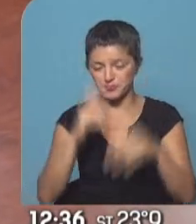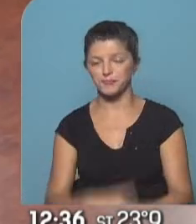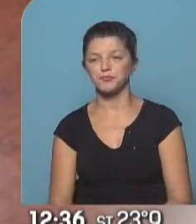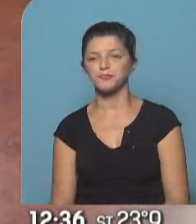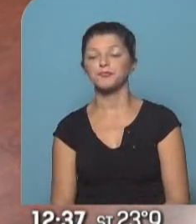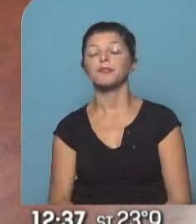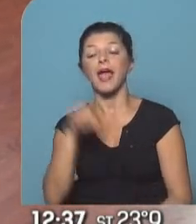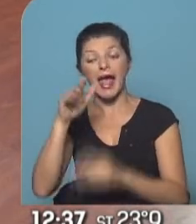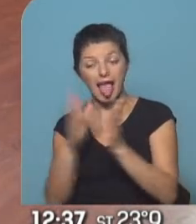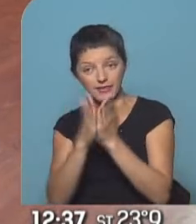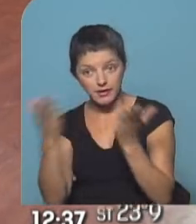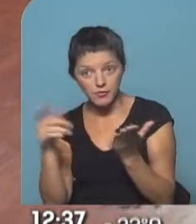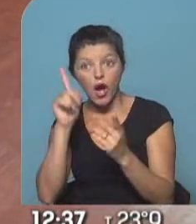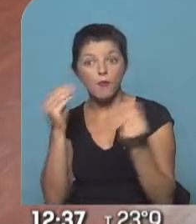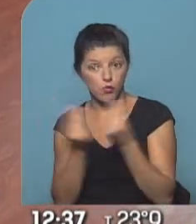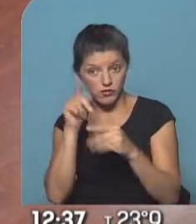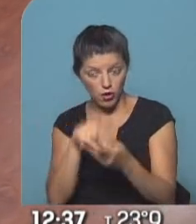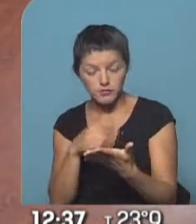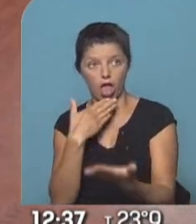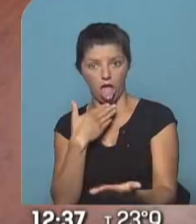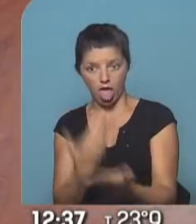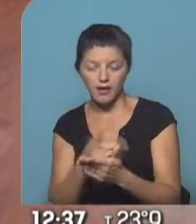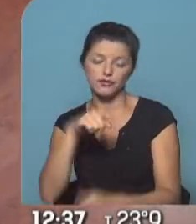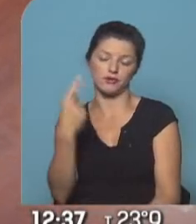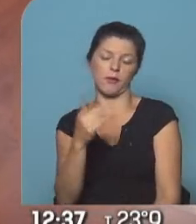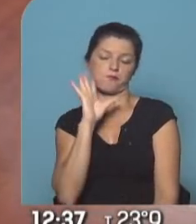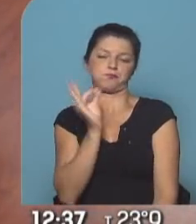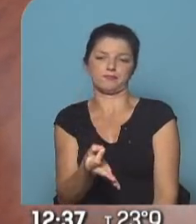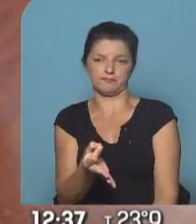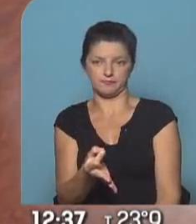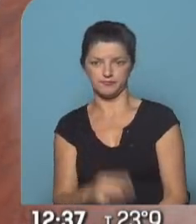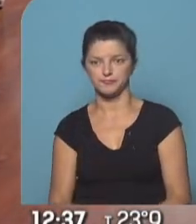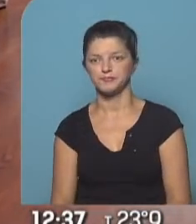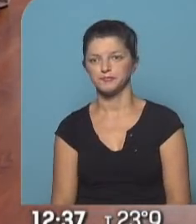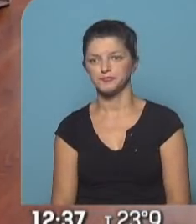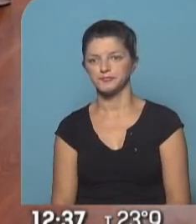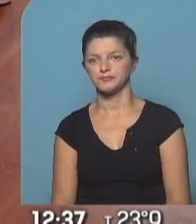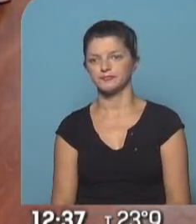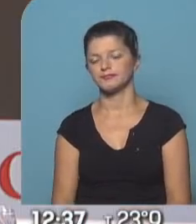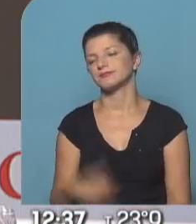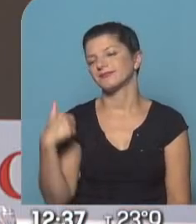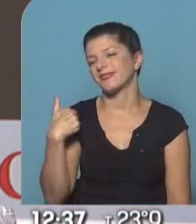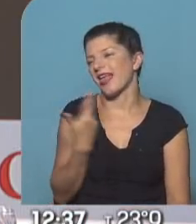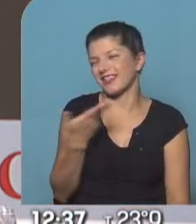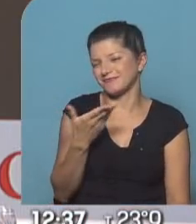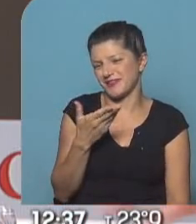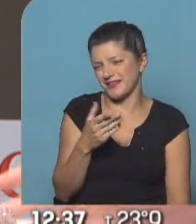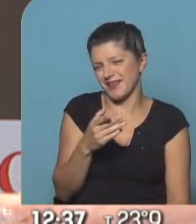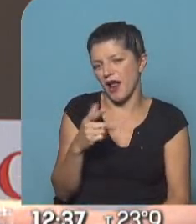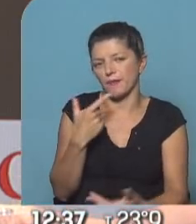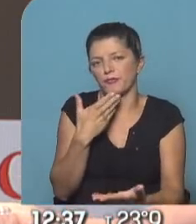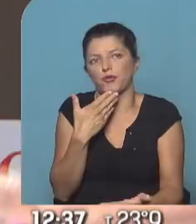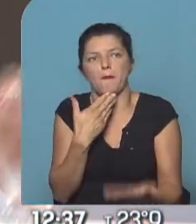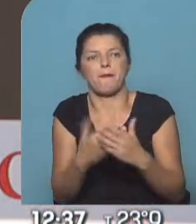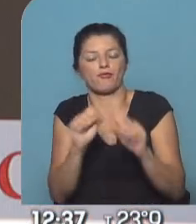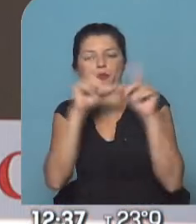aparecen en el libro, algunas sorprenden y otras no tanto, ¿no? En su mayoría no, porque en cierto modo, bueno,